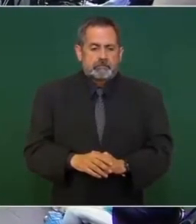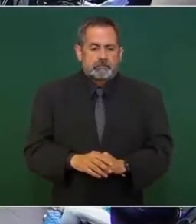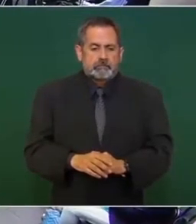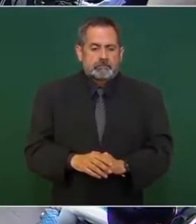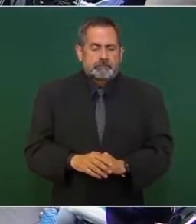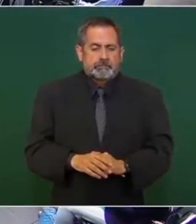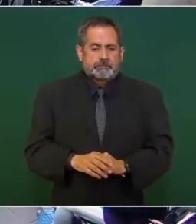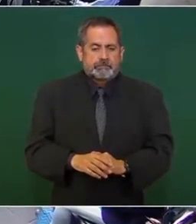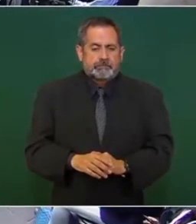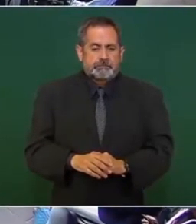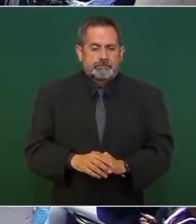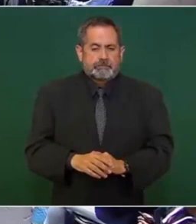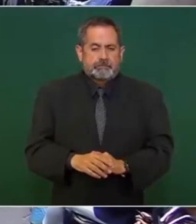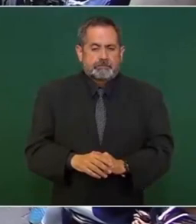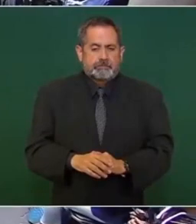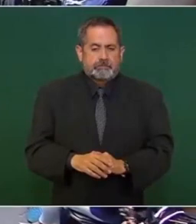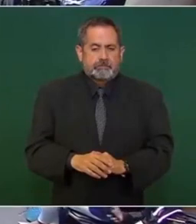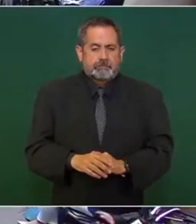Es que